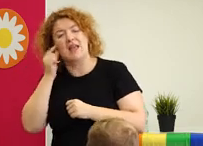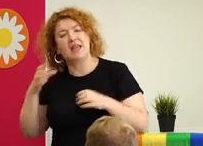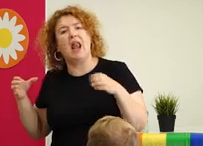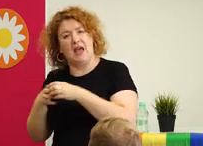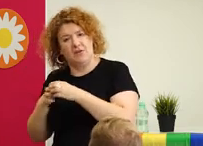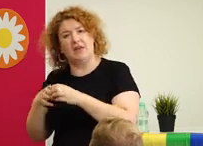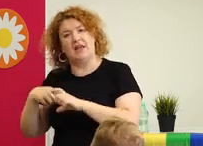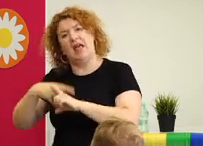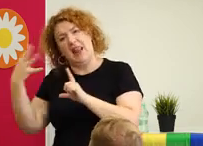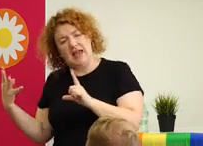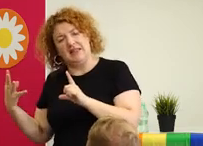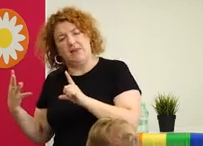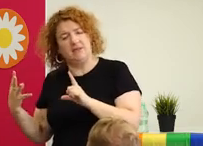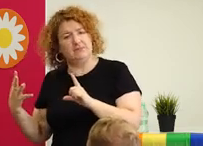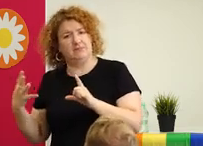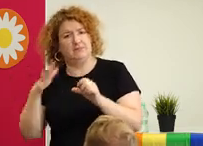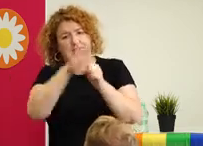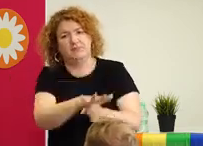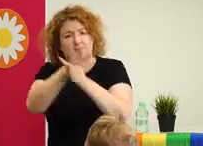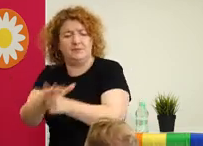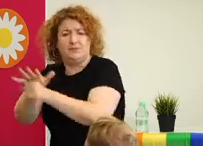comunidad LGTBI.